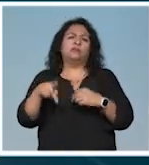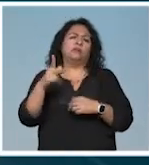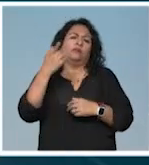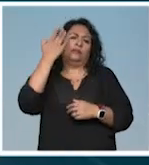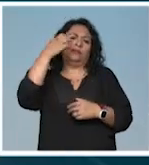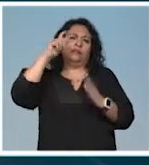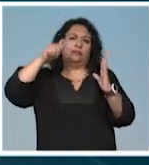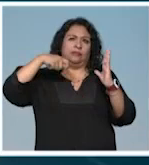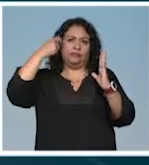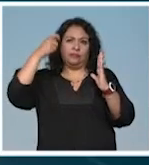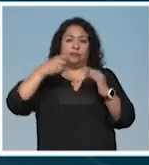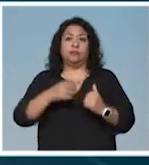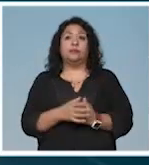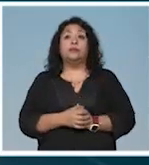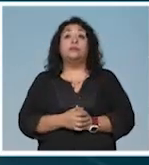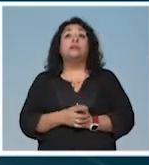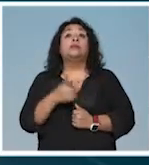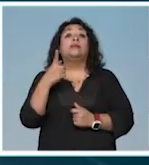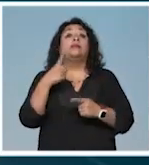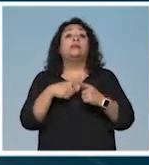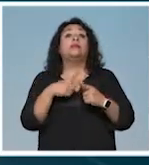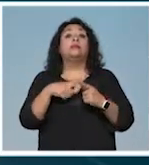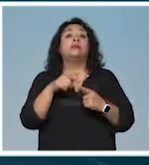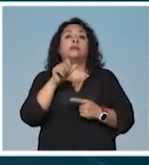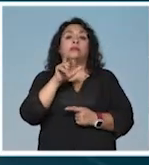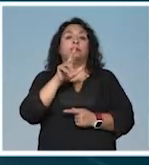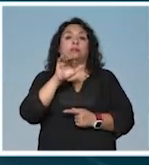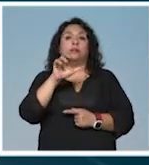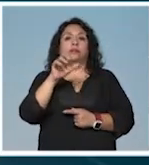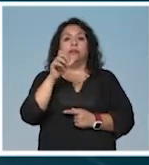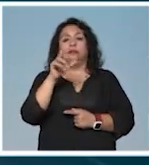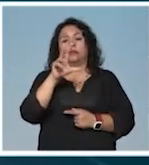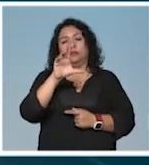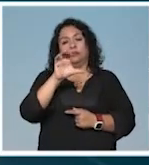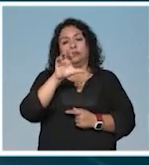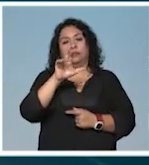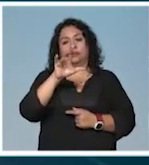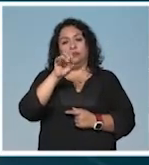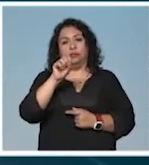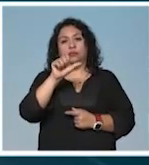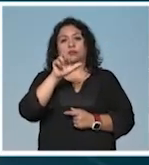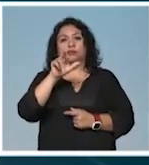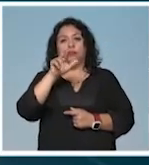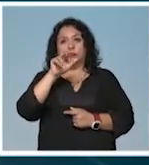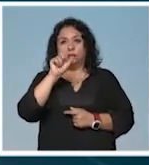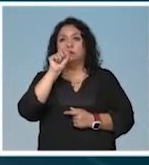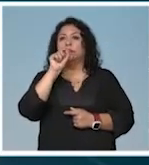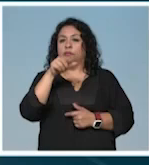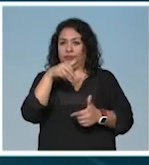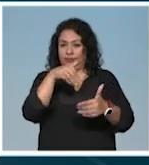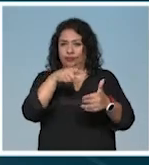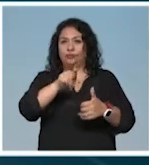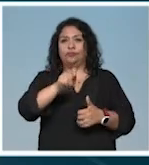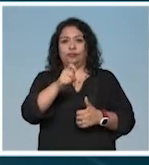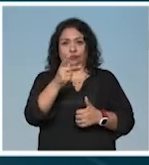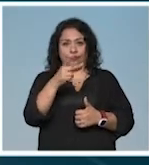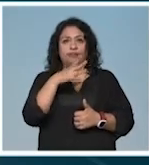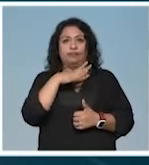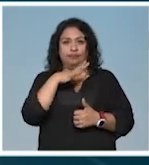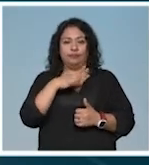carrera cinematográfica. Es el aragonés Carlos Saura, que también tiene un lugar en el acervo de Canal